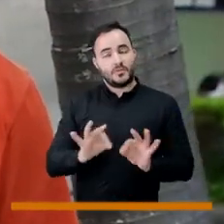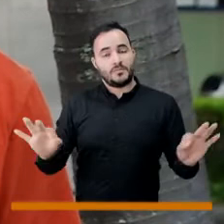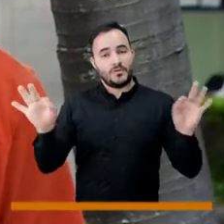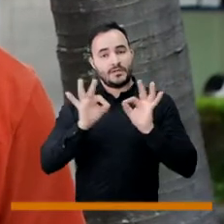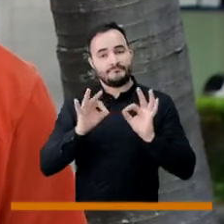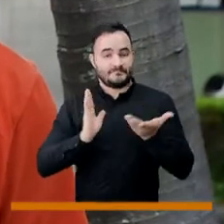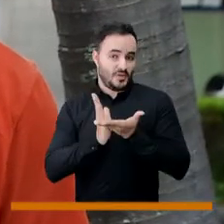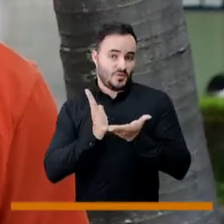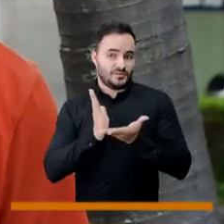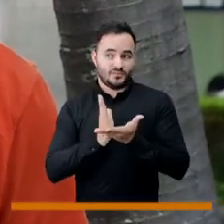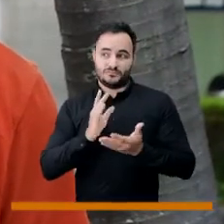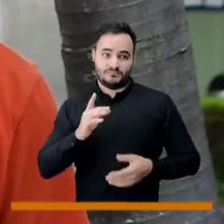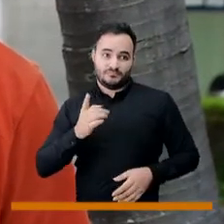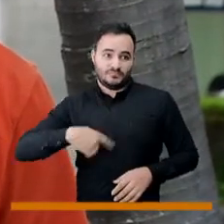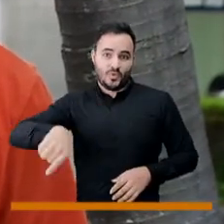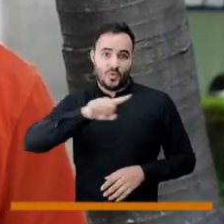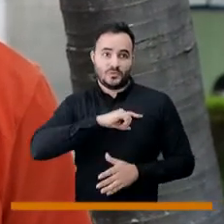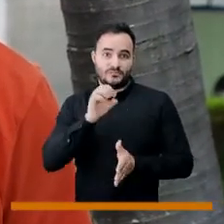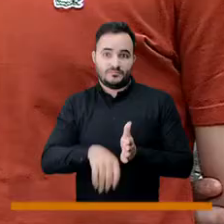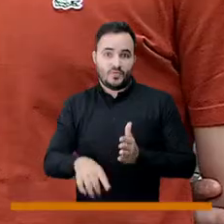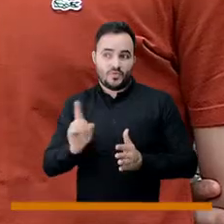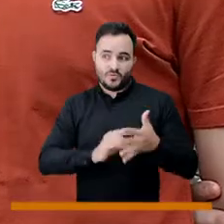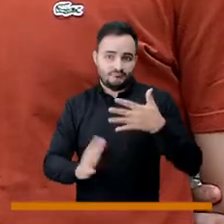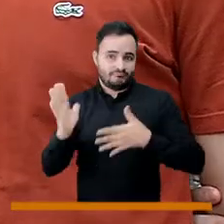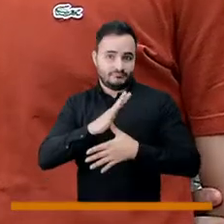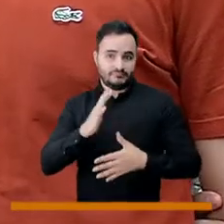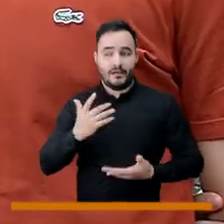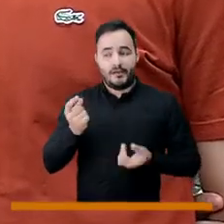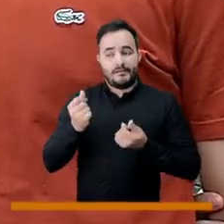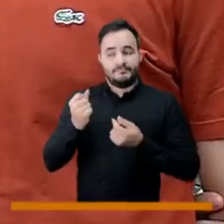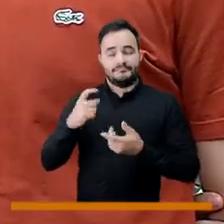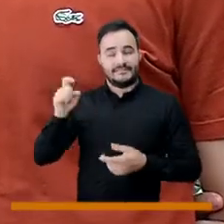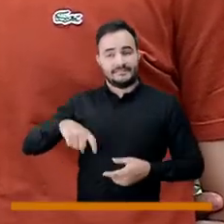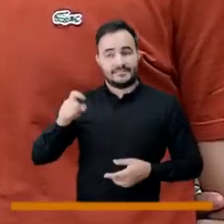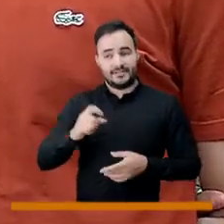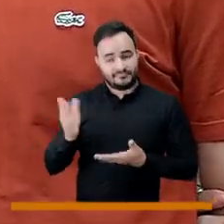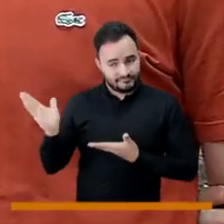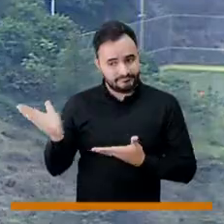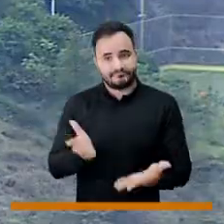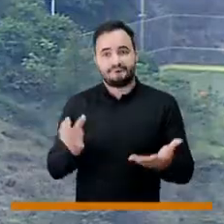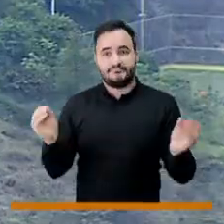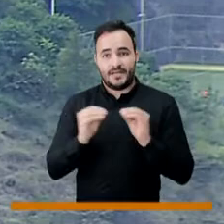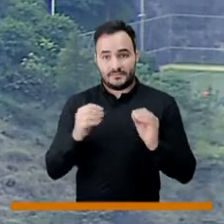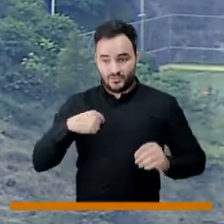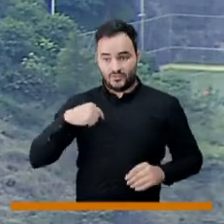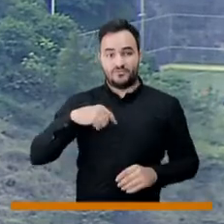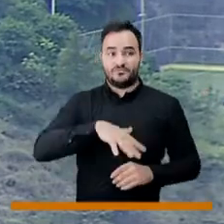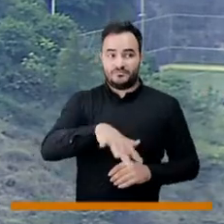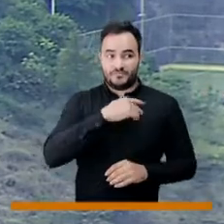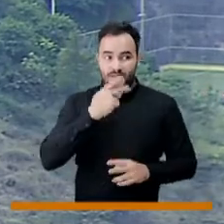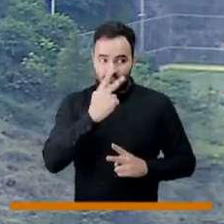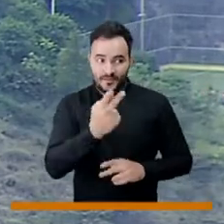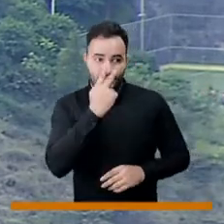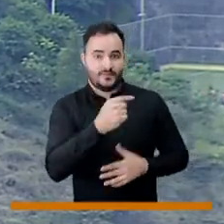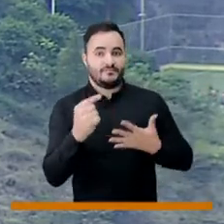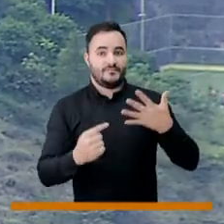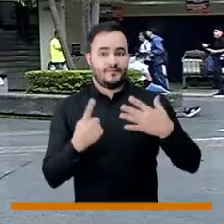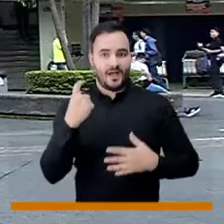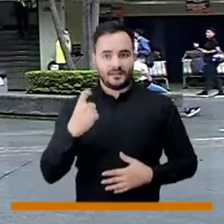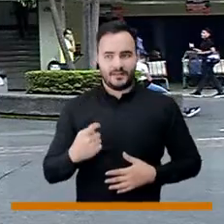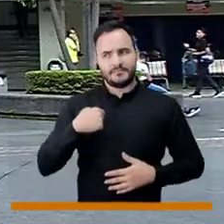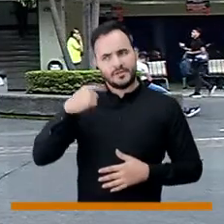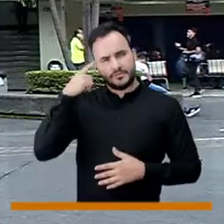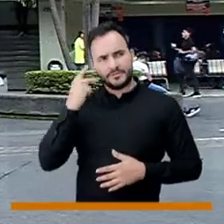es algo de prioridad para todos y si los recursos son bastante importantes de hecho aquí hace falta progresar en algunas cosas pero